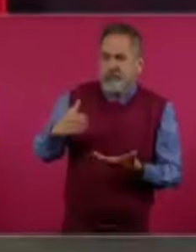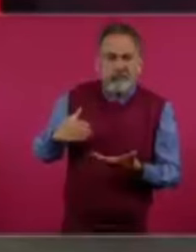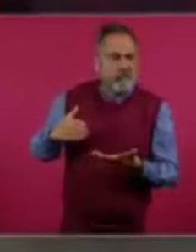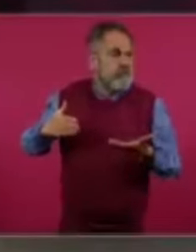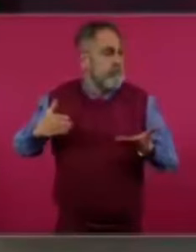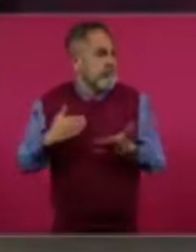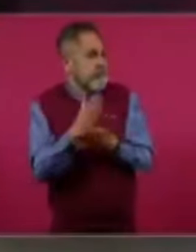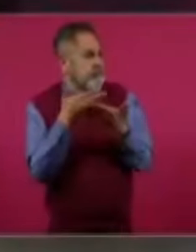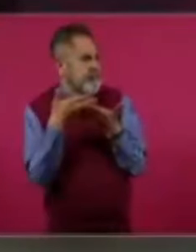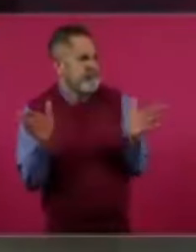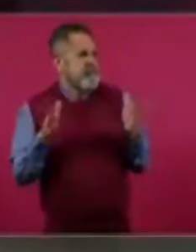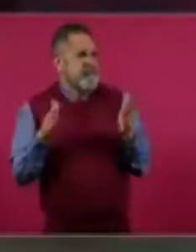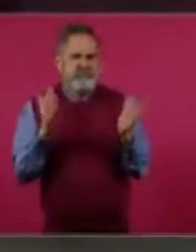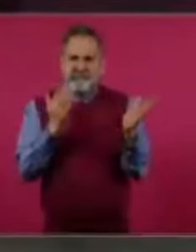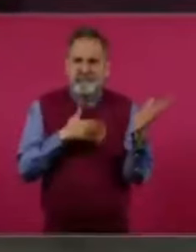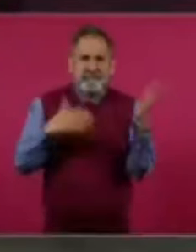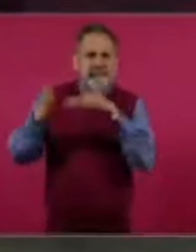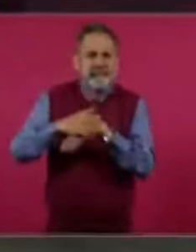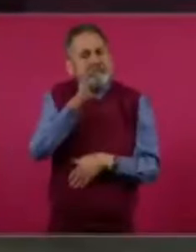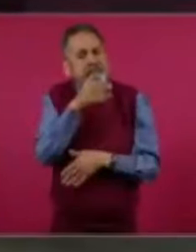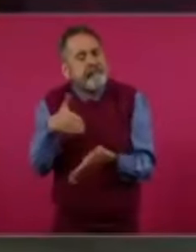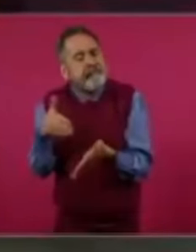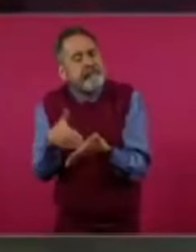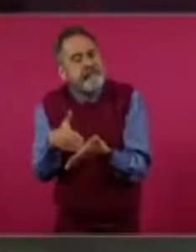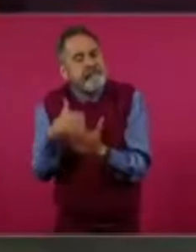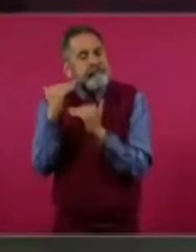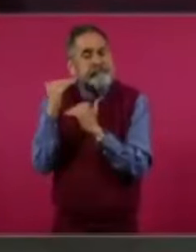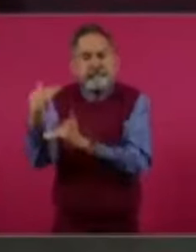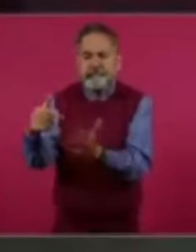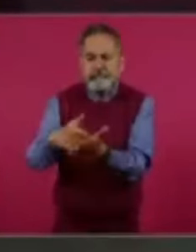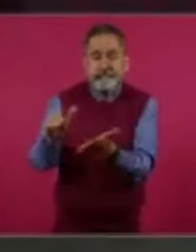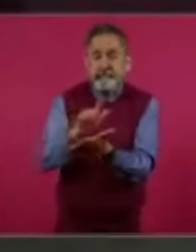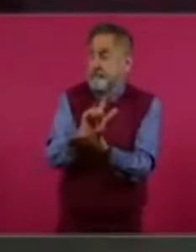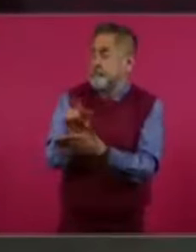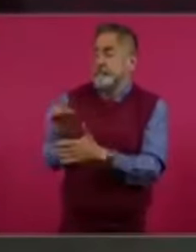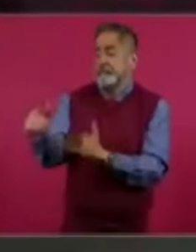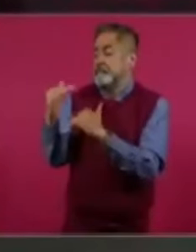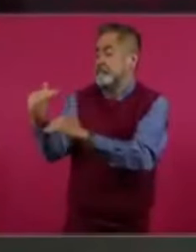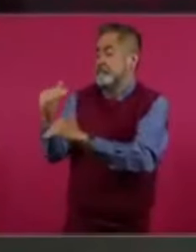el desarrollo de la Comisión Federal de Electricidad,